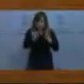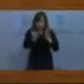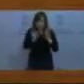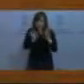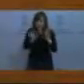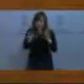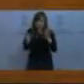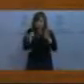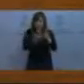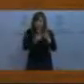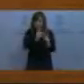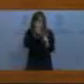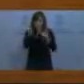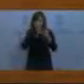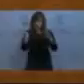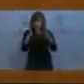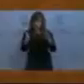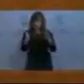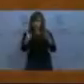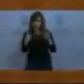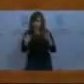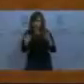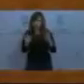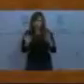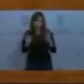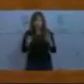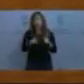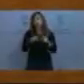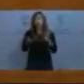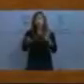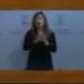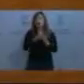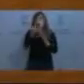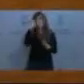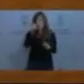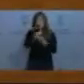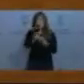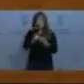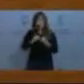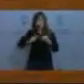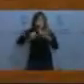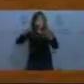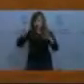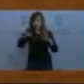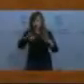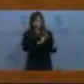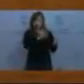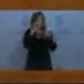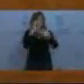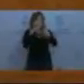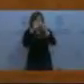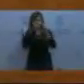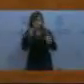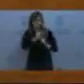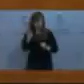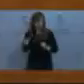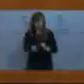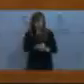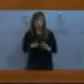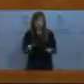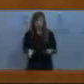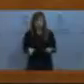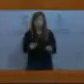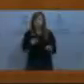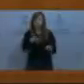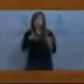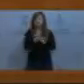de tiempo, sencillamente no se activa el código ictus. Se pasa a tratamiento secundario, estándar, lo que antes comenté. ¿Qué quiere decir